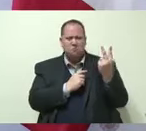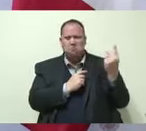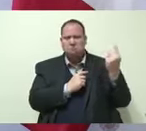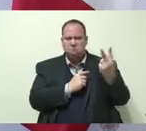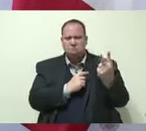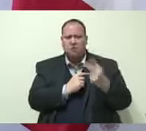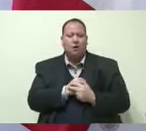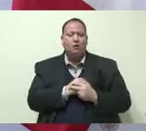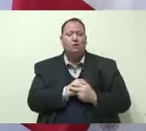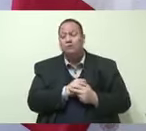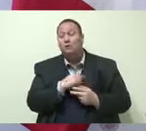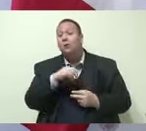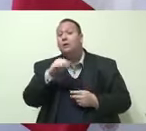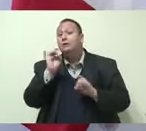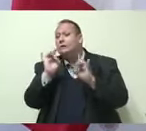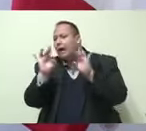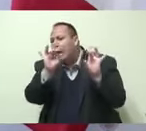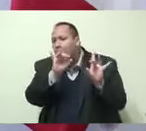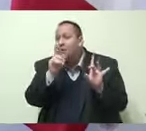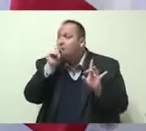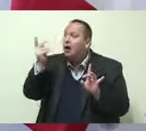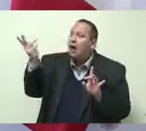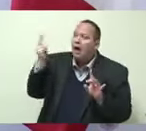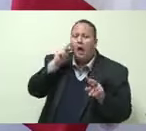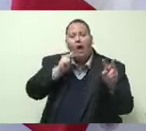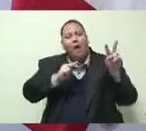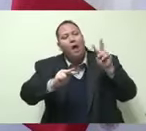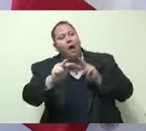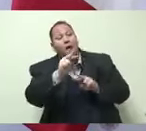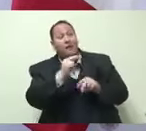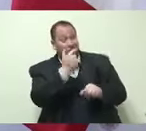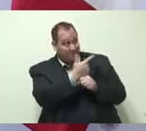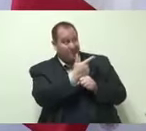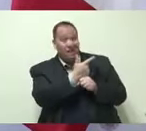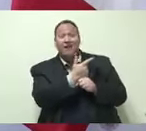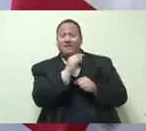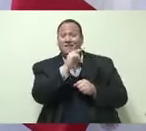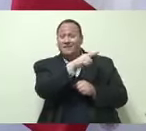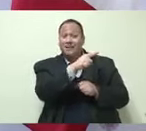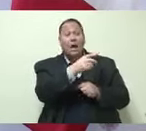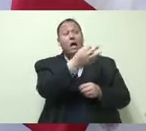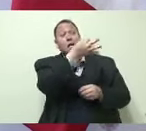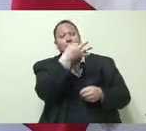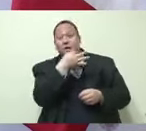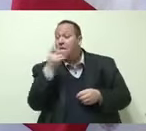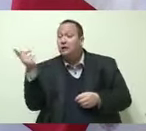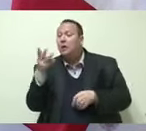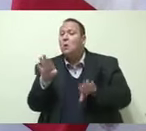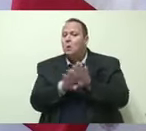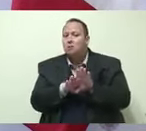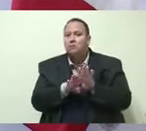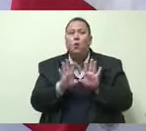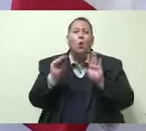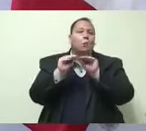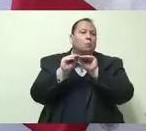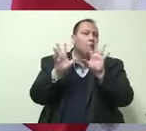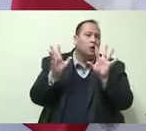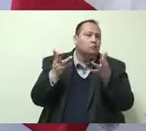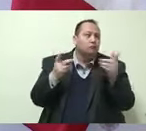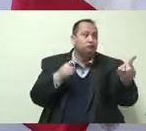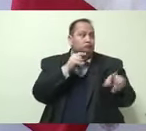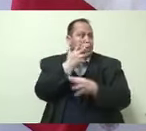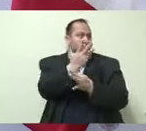Estaría revisándose esa situación por parte de las corporaciones policíacas a efectos de ver si nos lo ponen a disposición de nosotros o se esclarece que pues